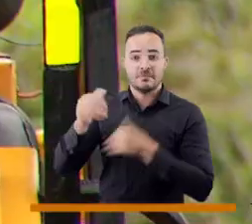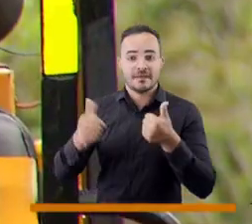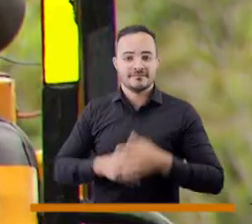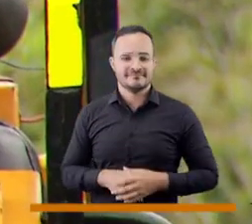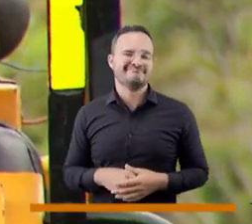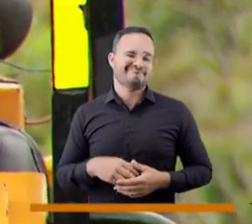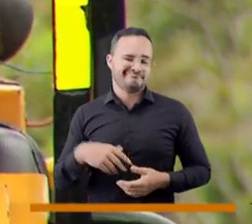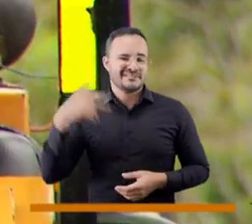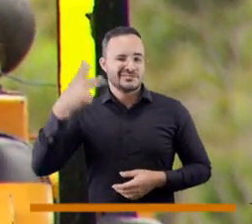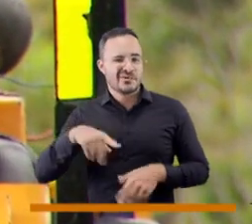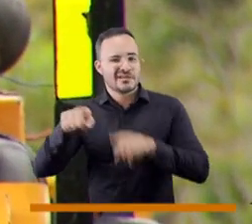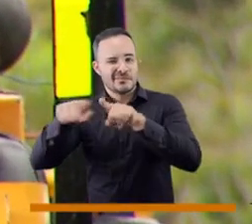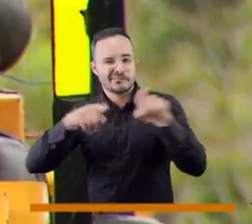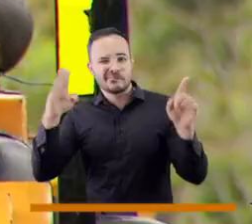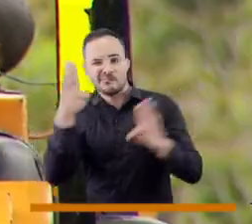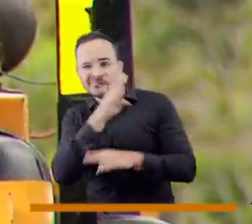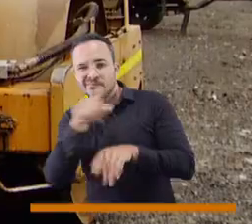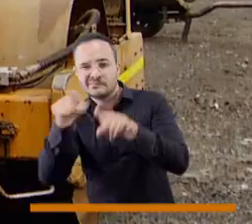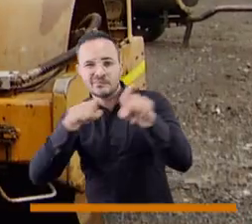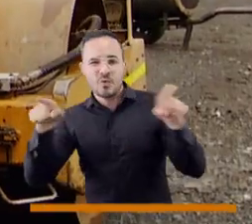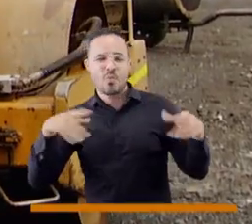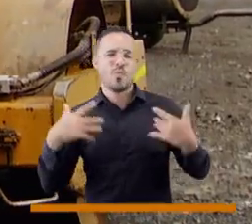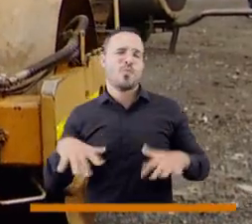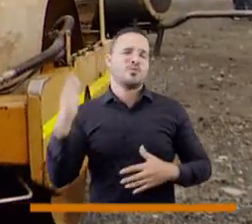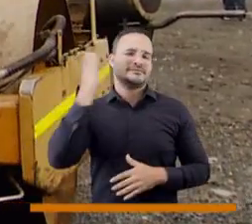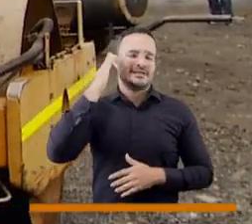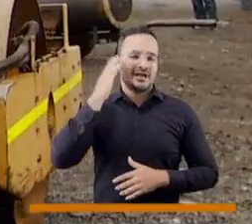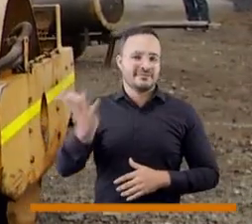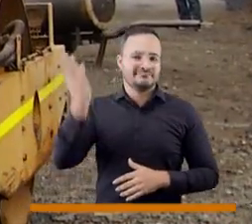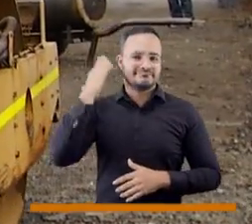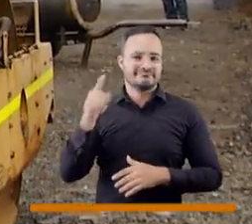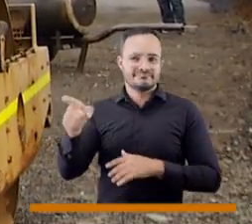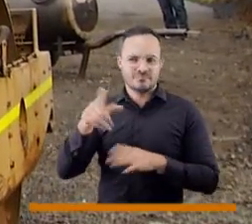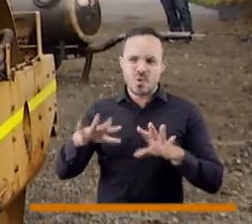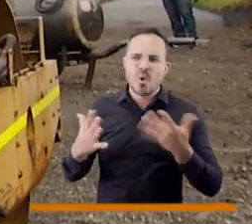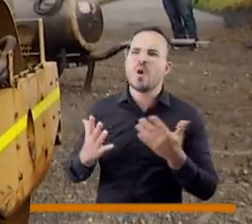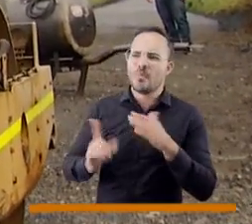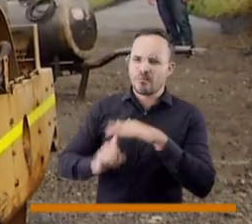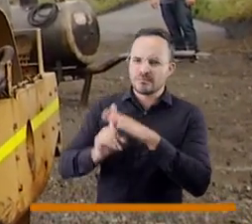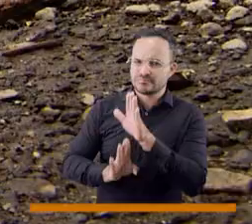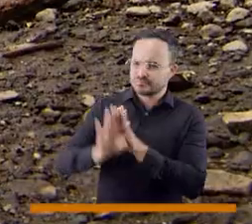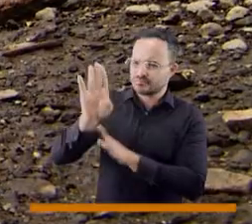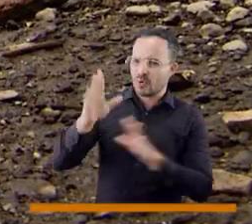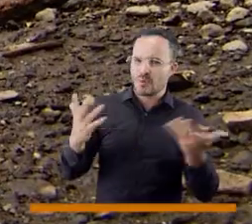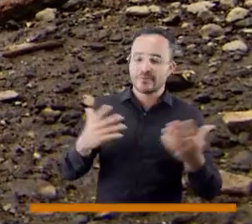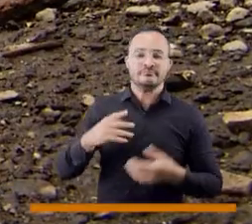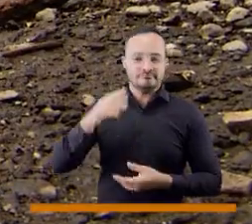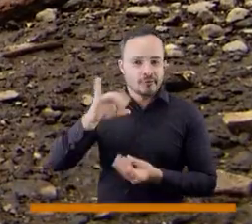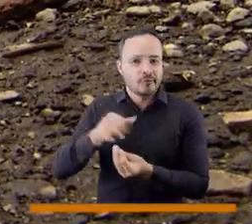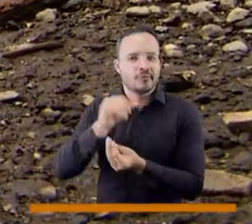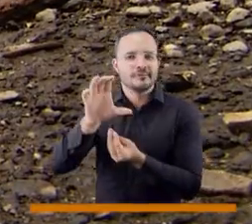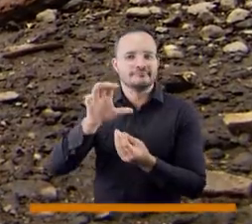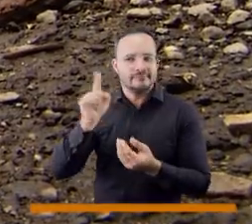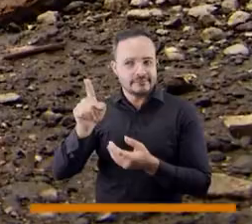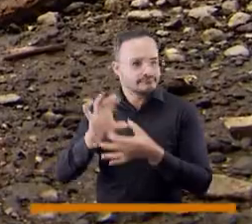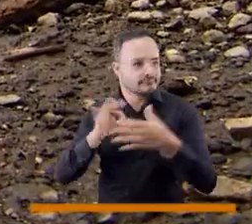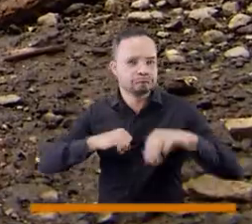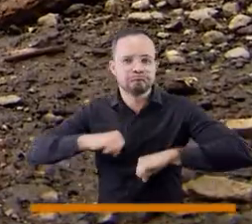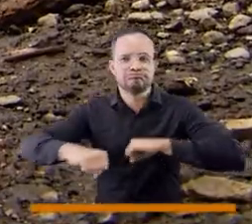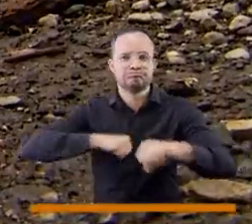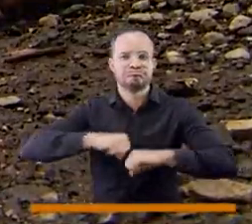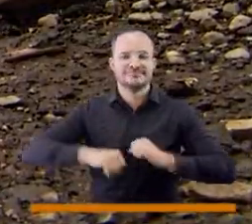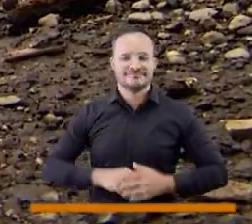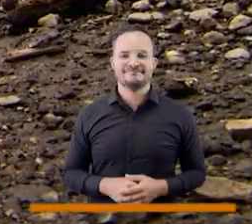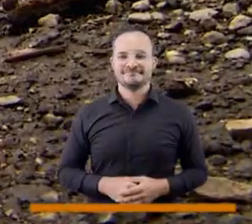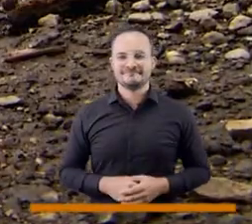barrios, encontramos a los organismos comunales. Y las juntas de acción comunal siempre han estado allí para realizar esta labor.